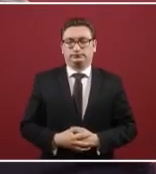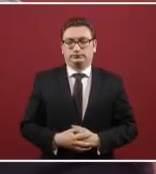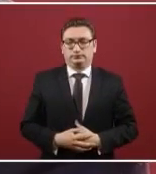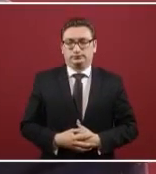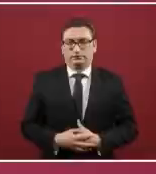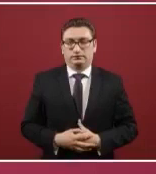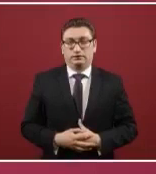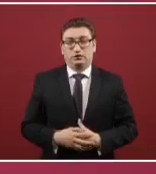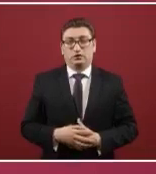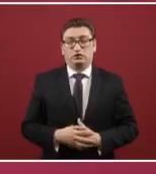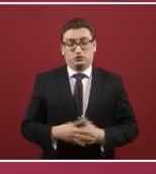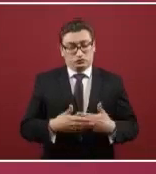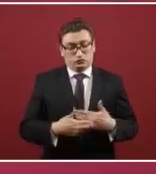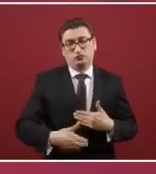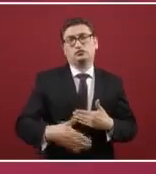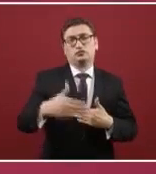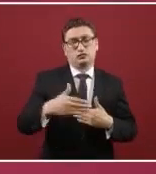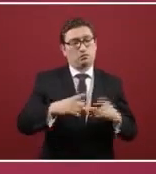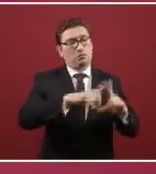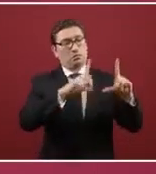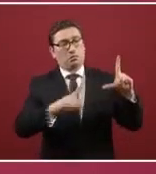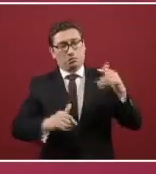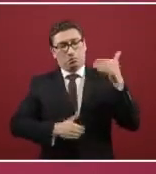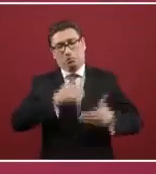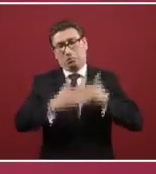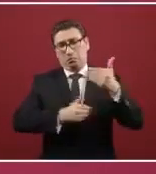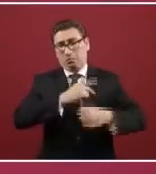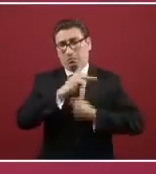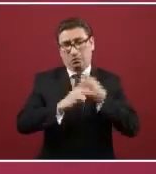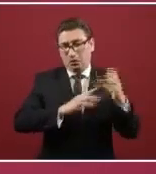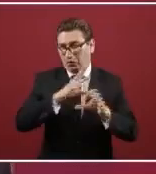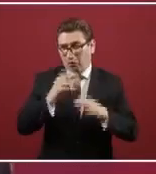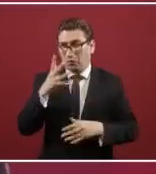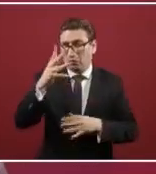si queremos que el país avance. Nosotros tenemos una cobertura